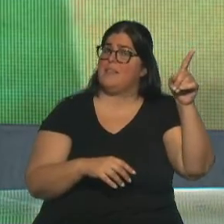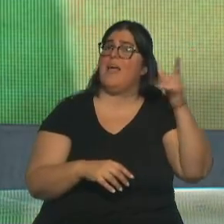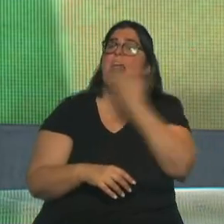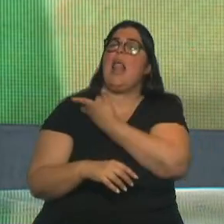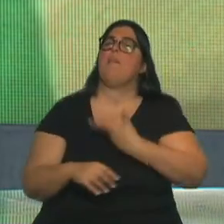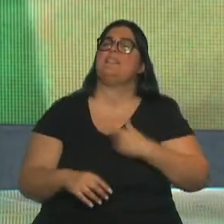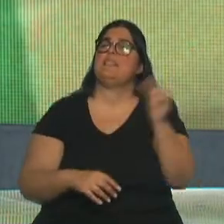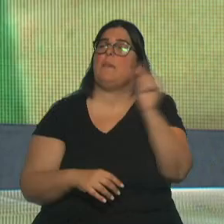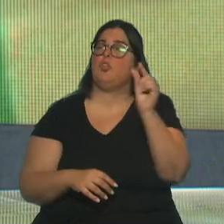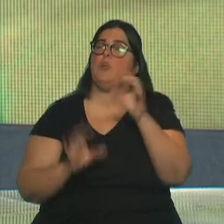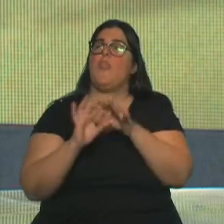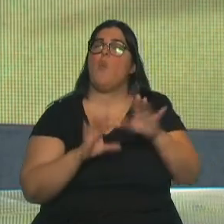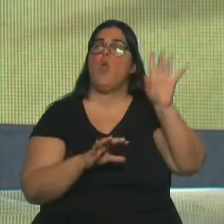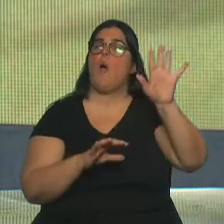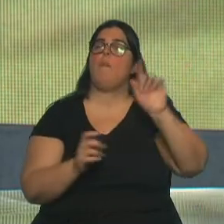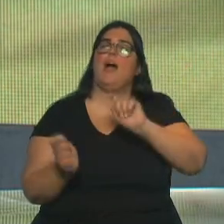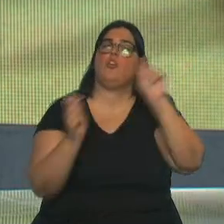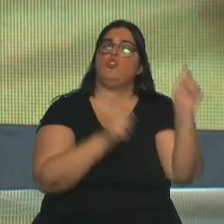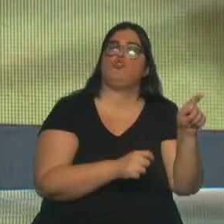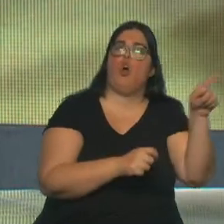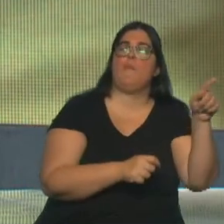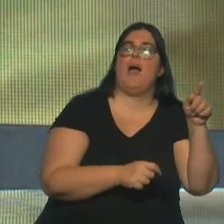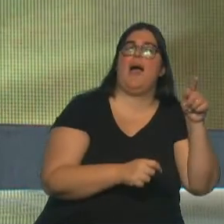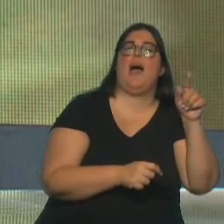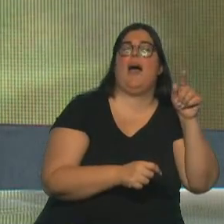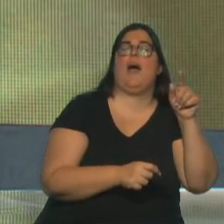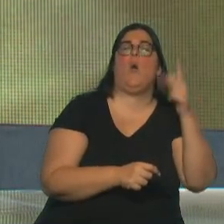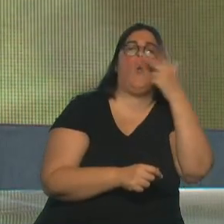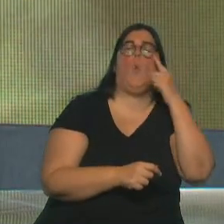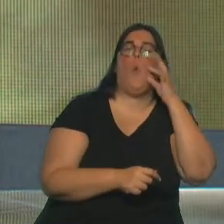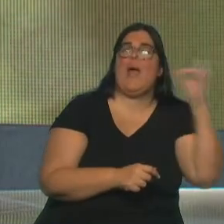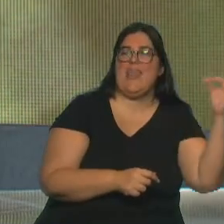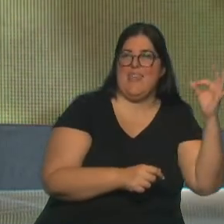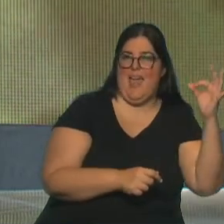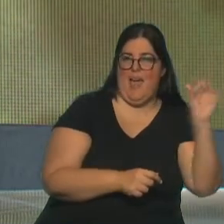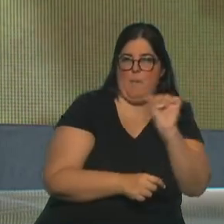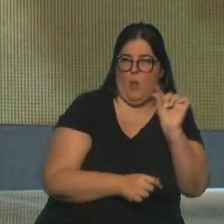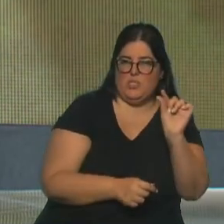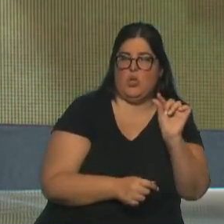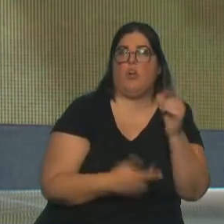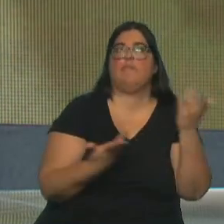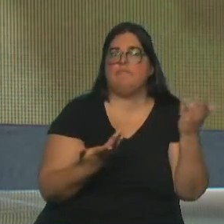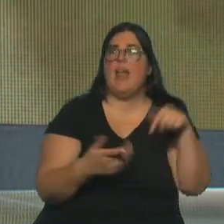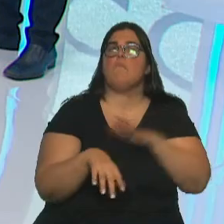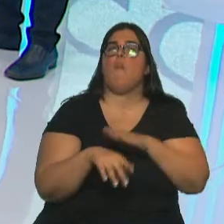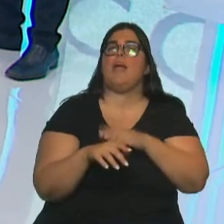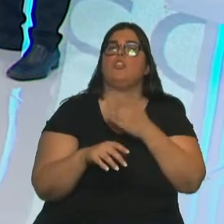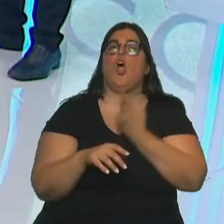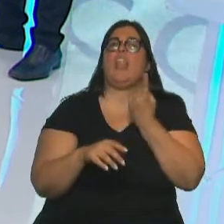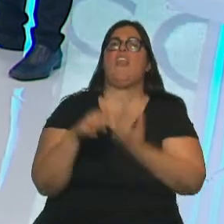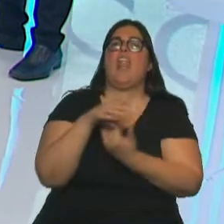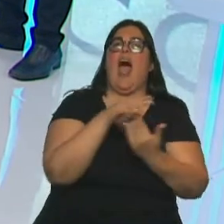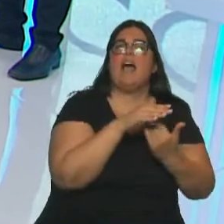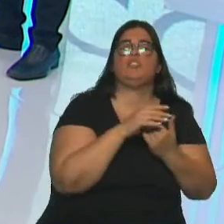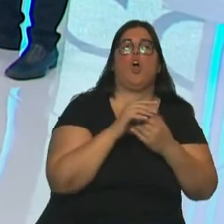pasa a Bélgica, que después va a ser la Hungría de Víctor Orbán, después de las elecciones. Por lo tanto, estamos más allá de que los liderazgos y Lula